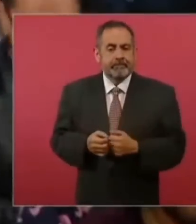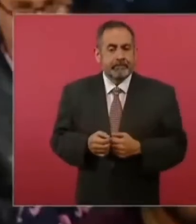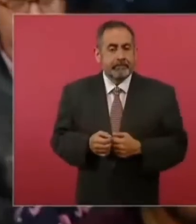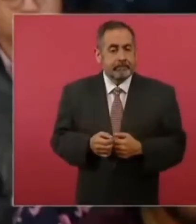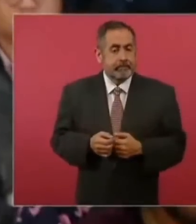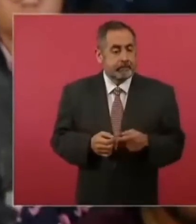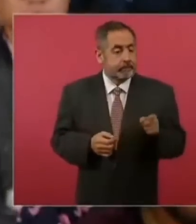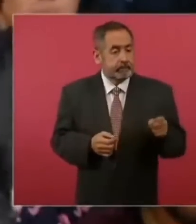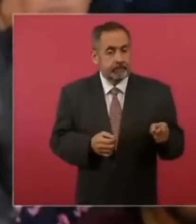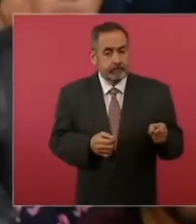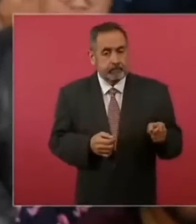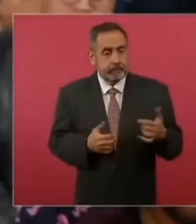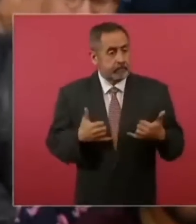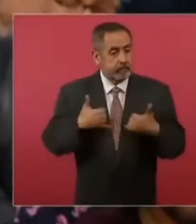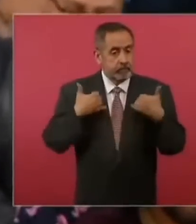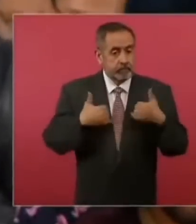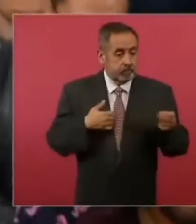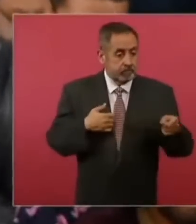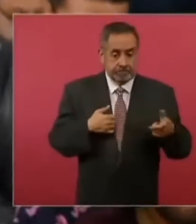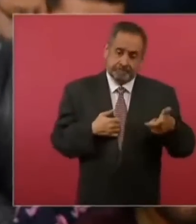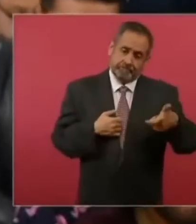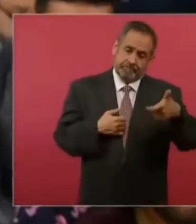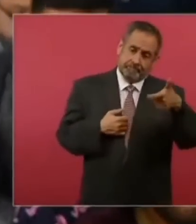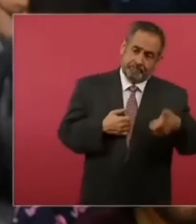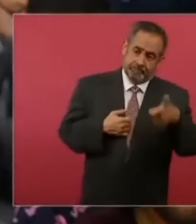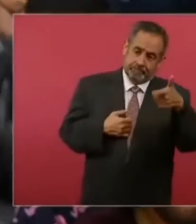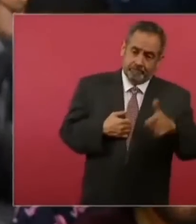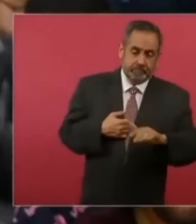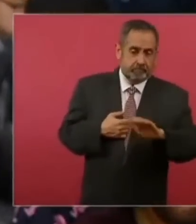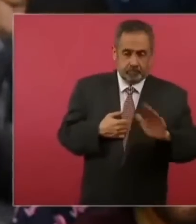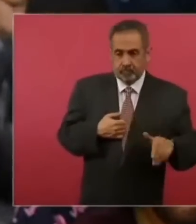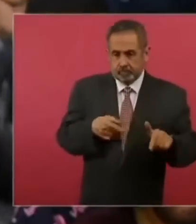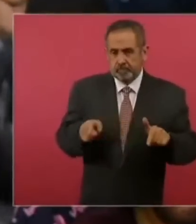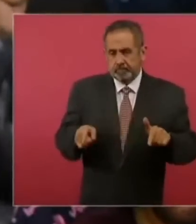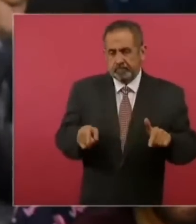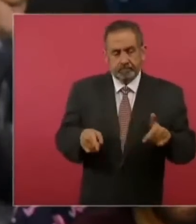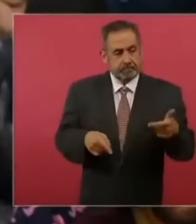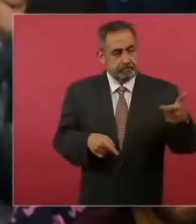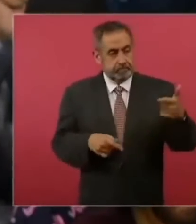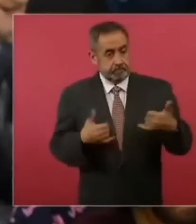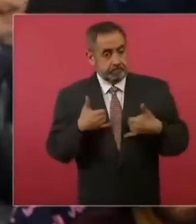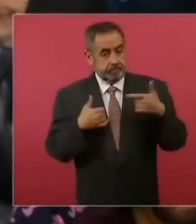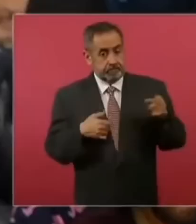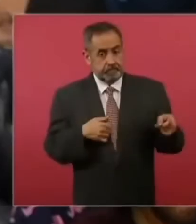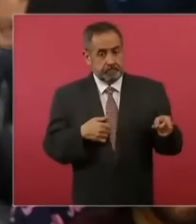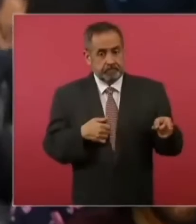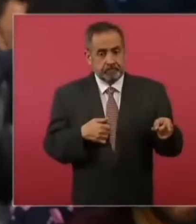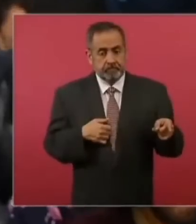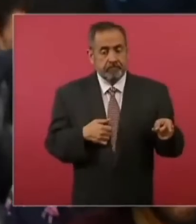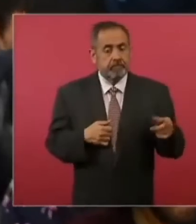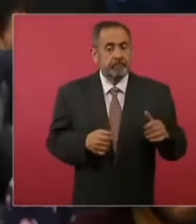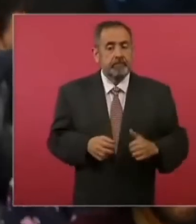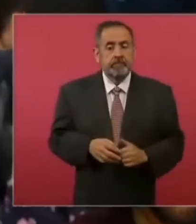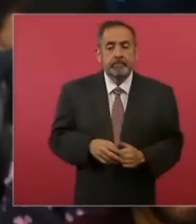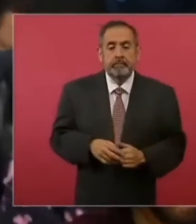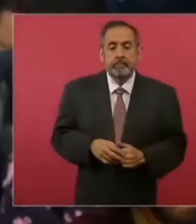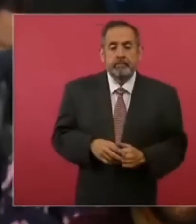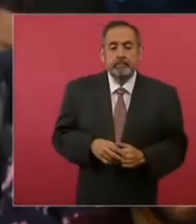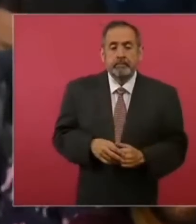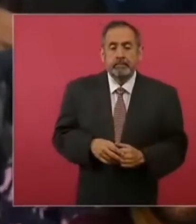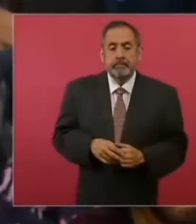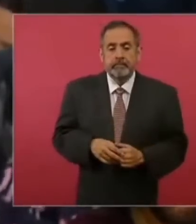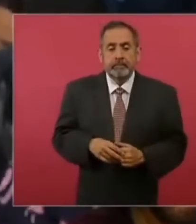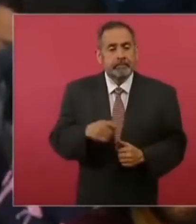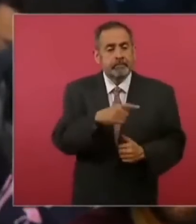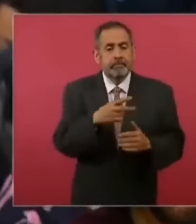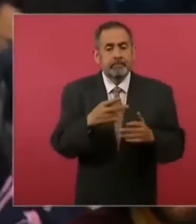el joven porque es un joven que asesina al hijo del señor, al joven Ceferino,